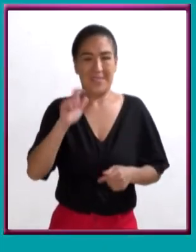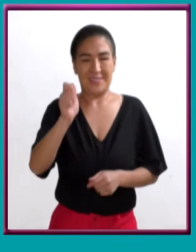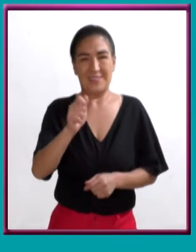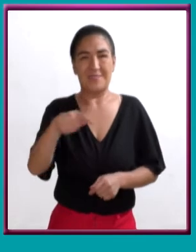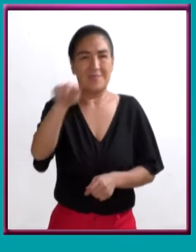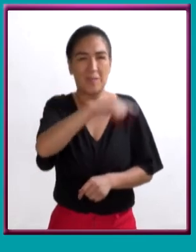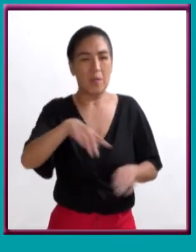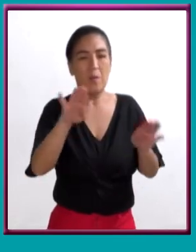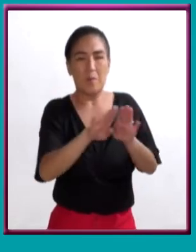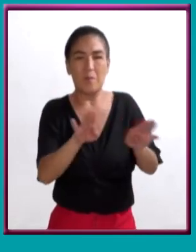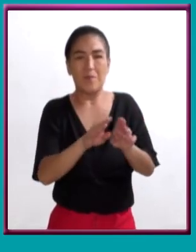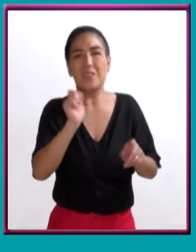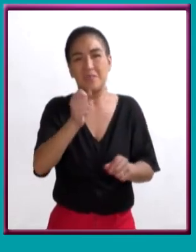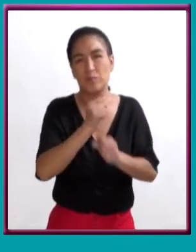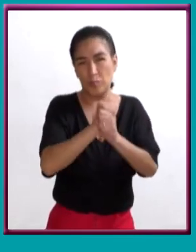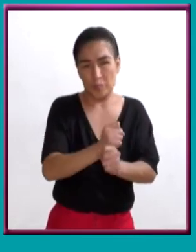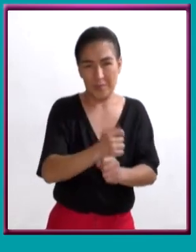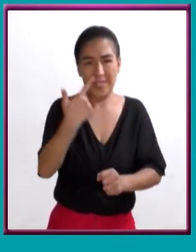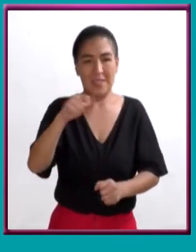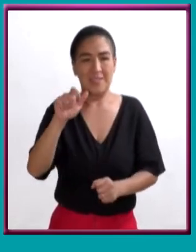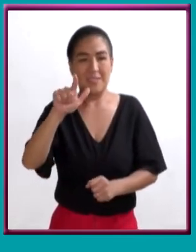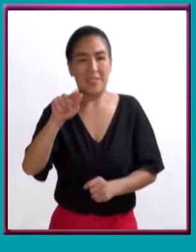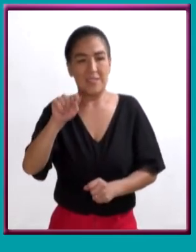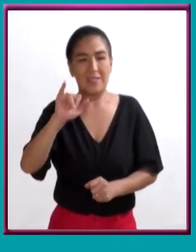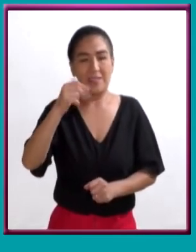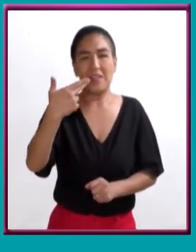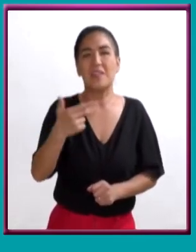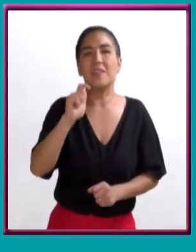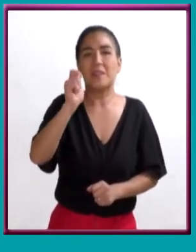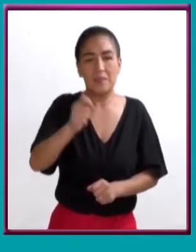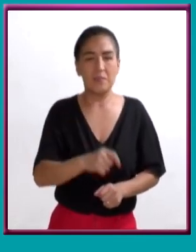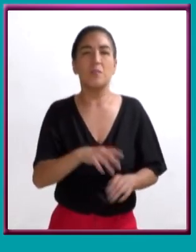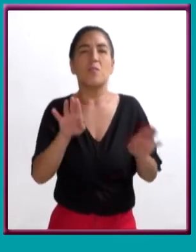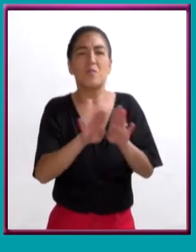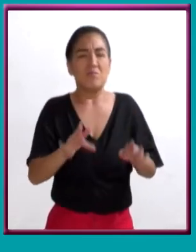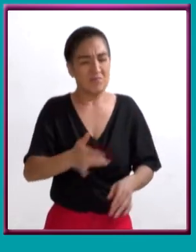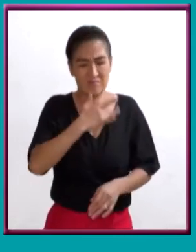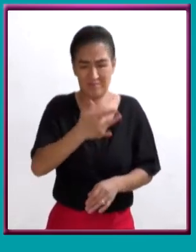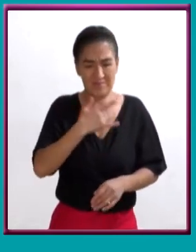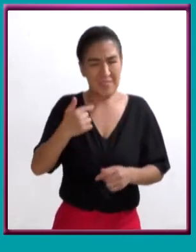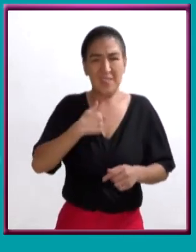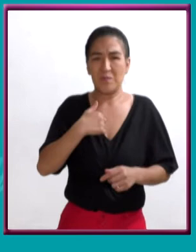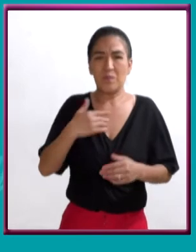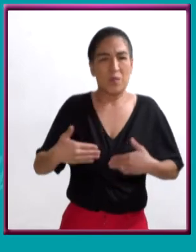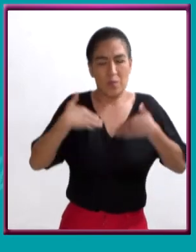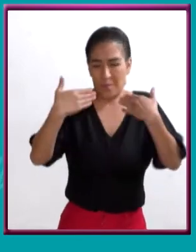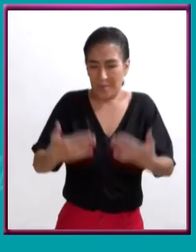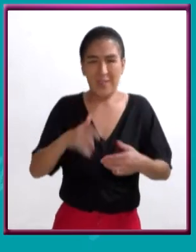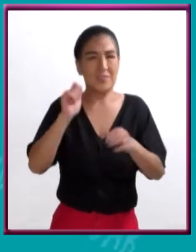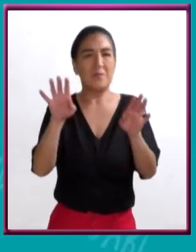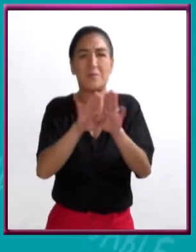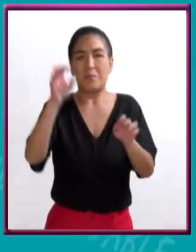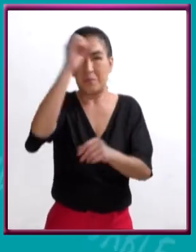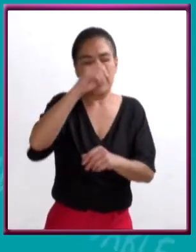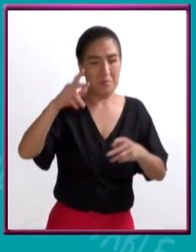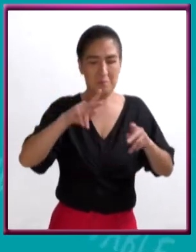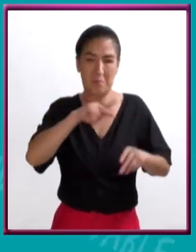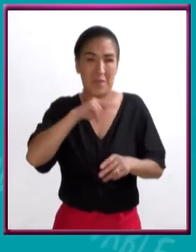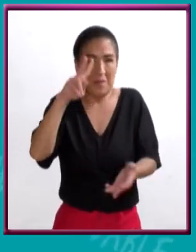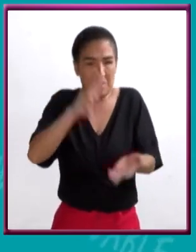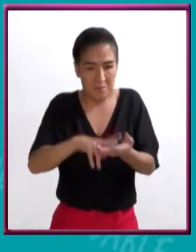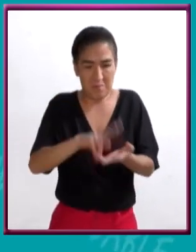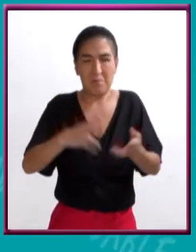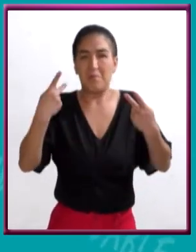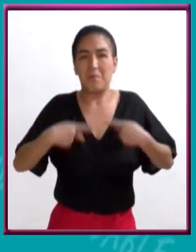víctimas de gaslighting pueden presentar estas características principales. Desconfían de su intuición, de su juicio y su valor como